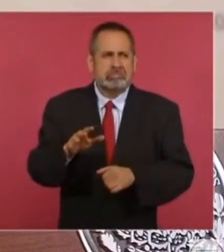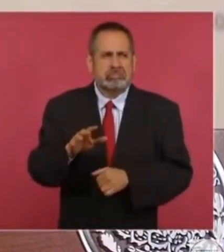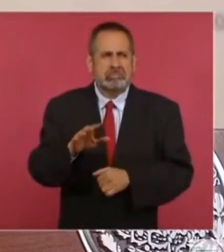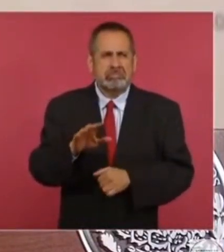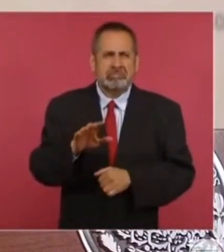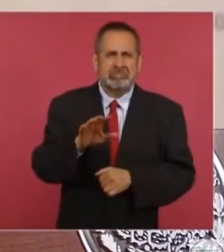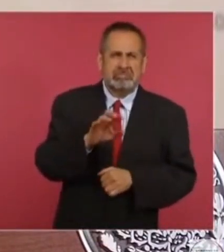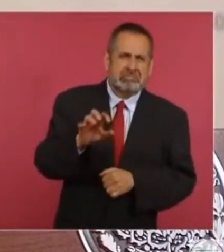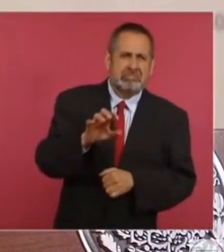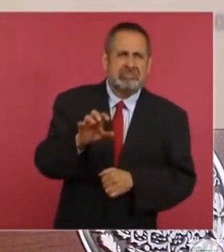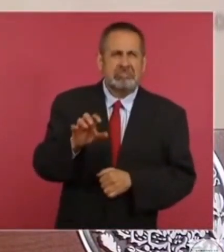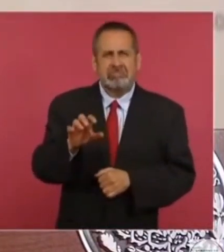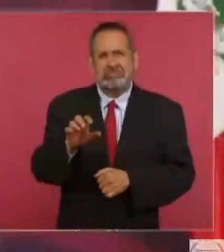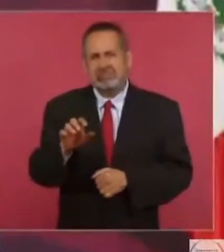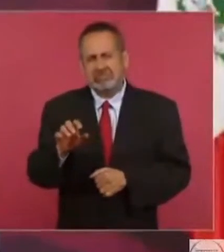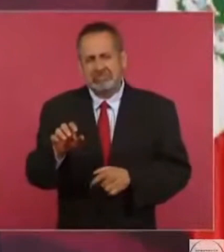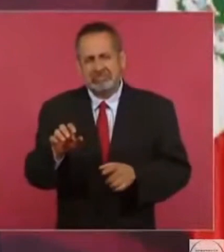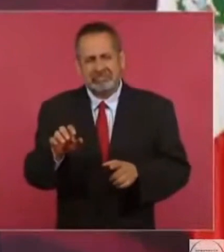6, 8, 10,